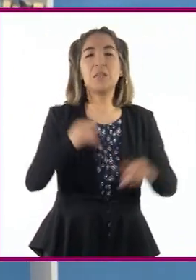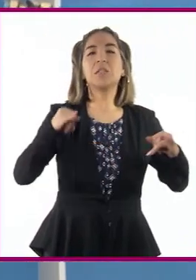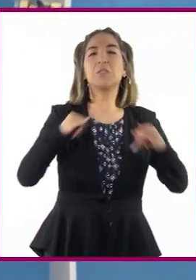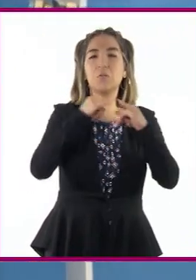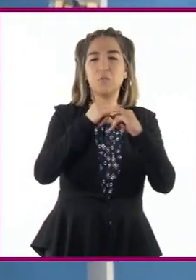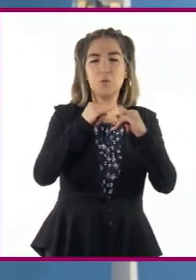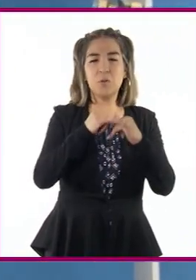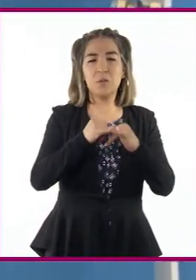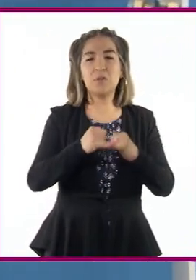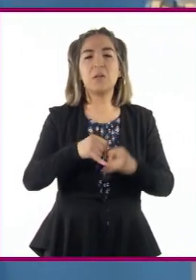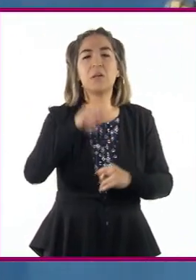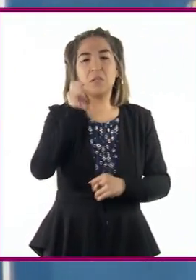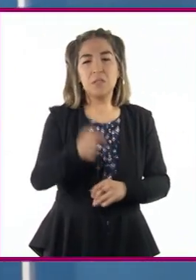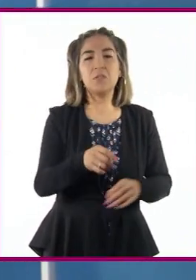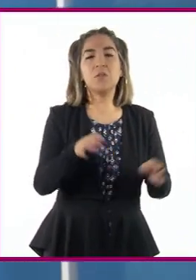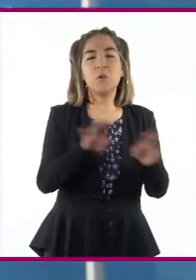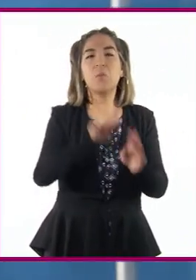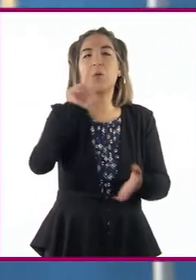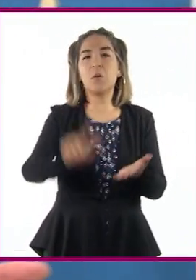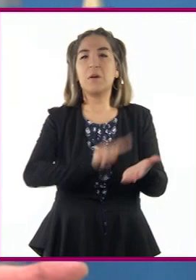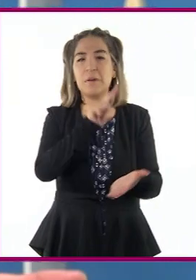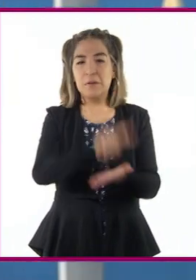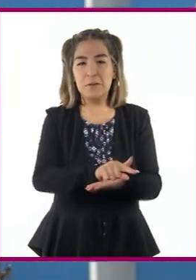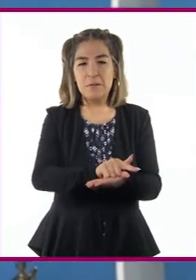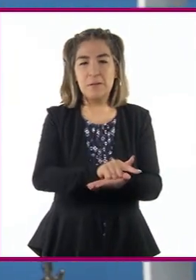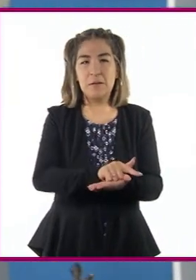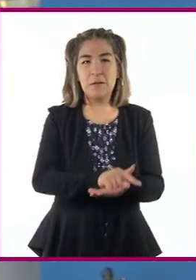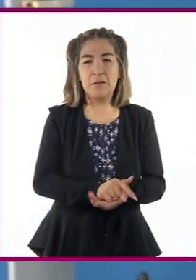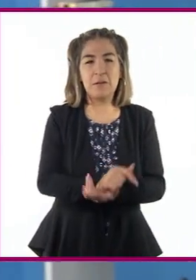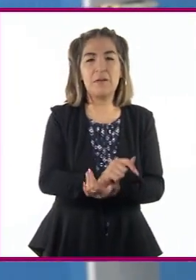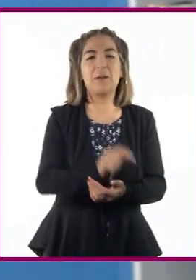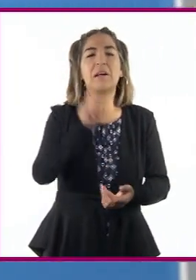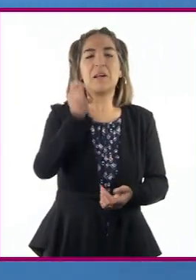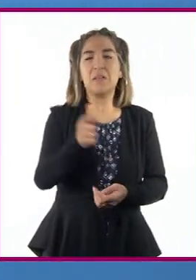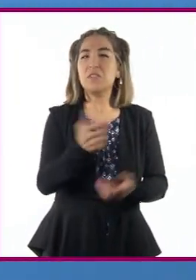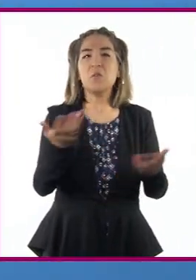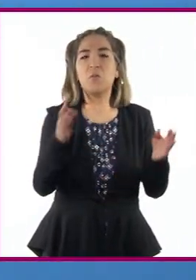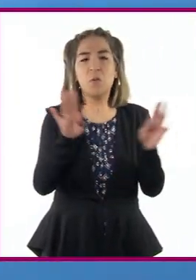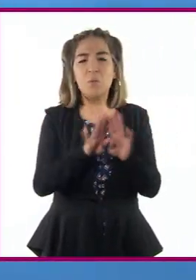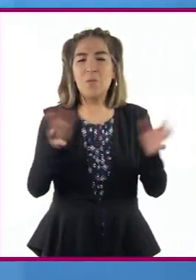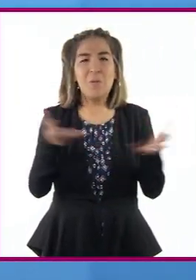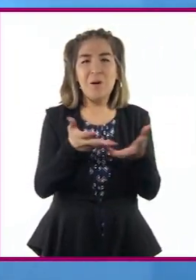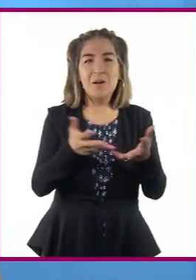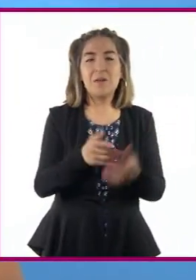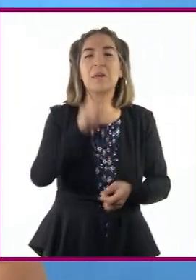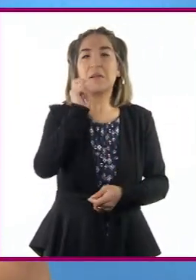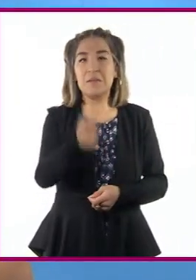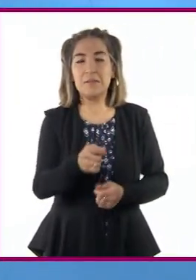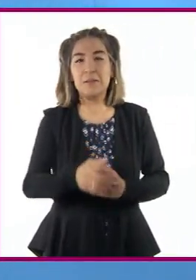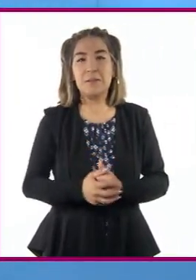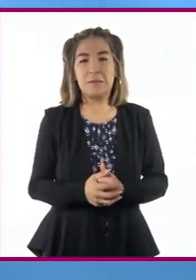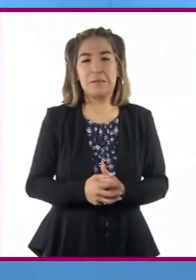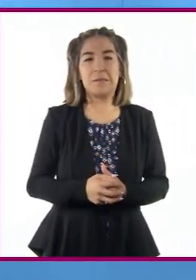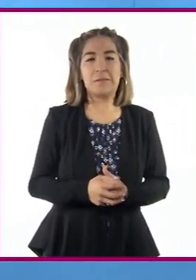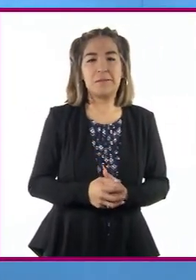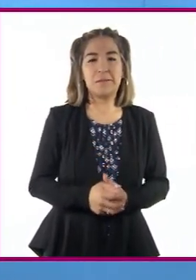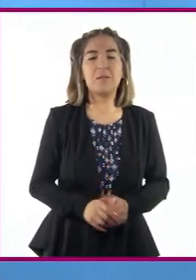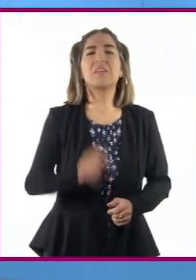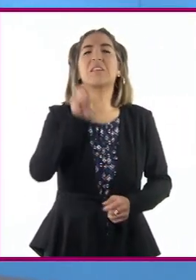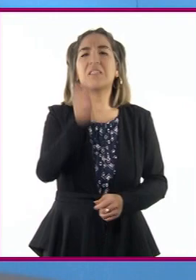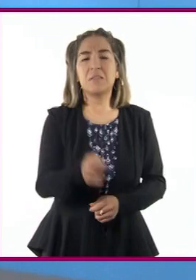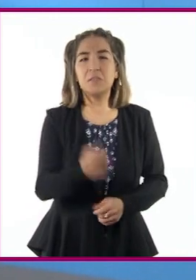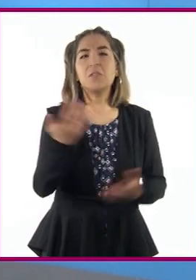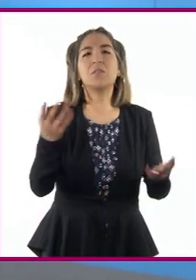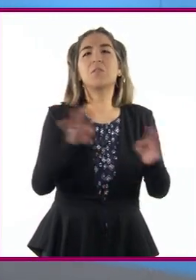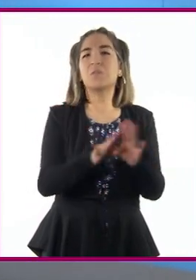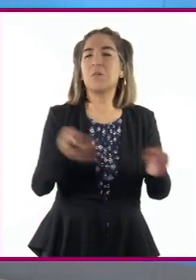institucionales deben apegarse a la ley. ¿Qué pasaría si no lo hacen? Claramente pensaríamos que se trata de